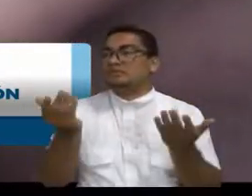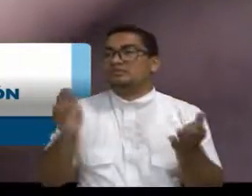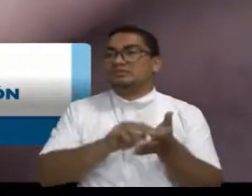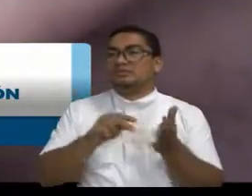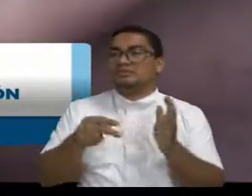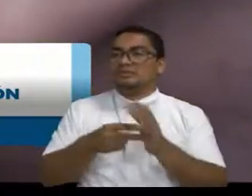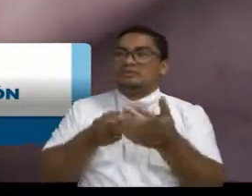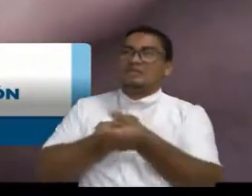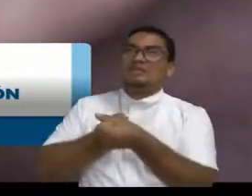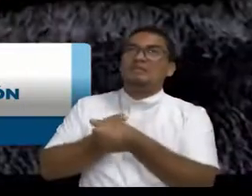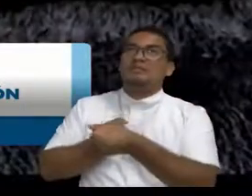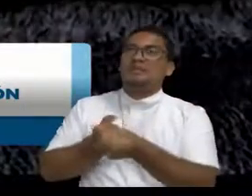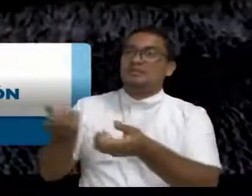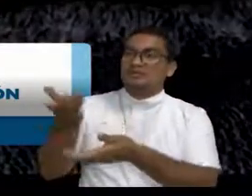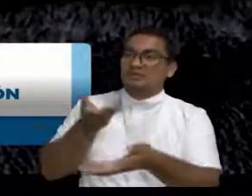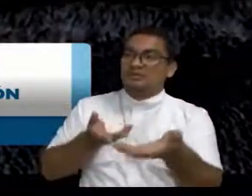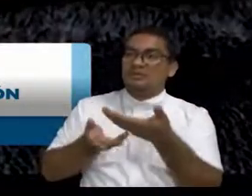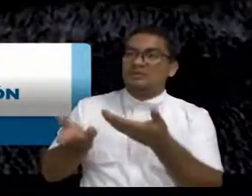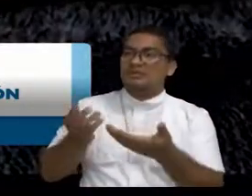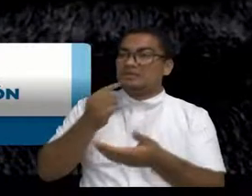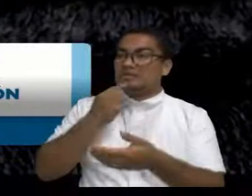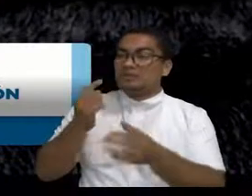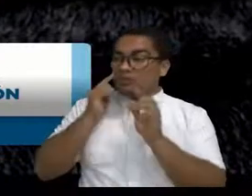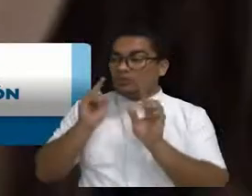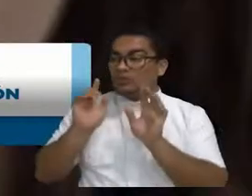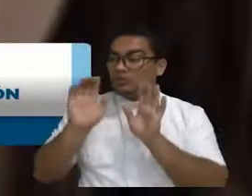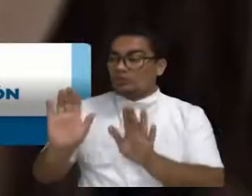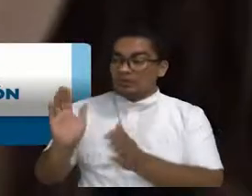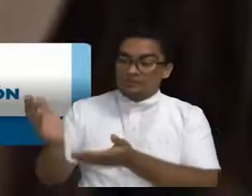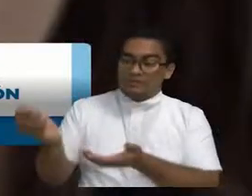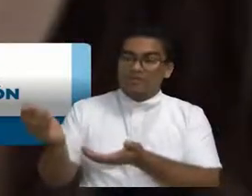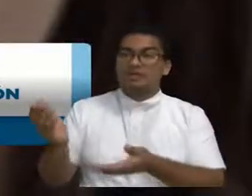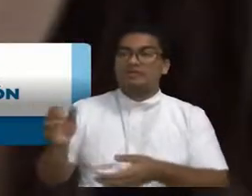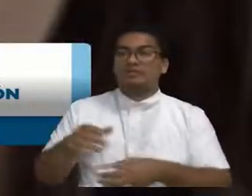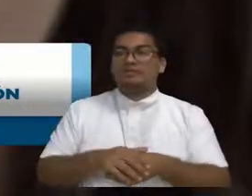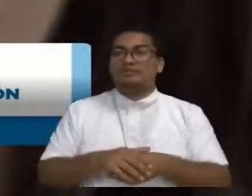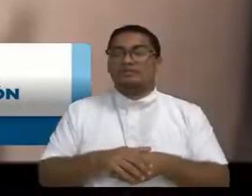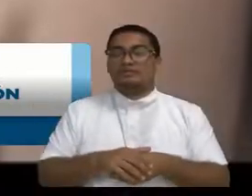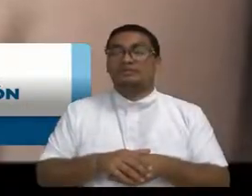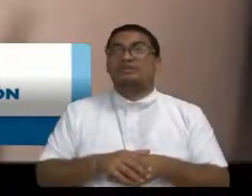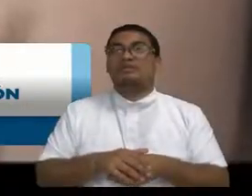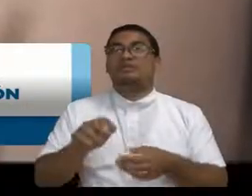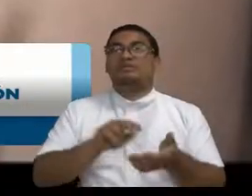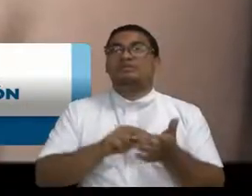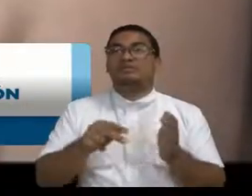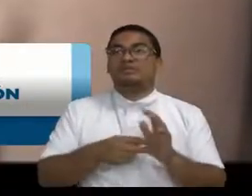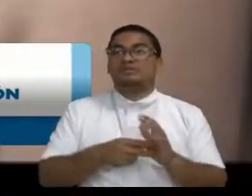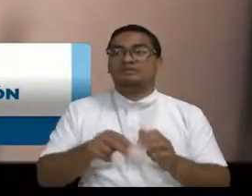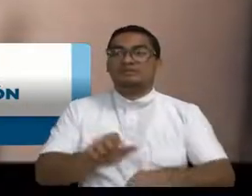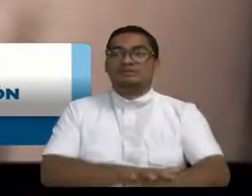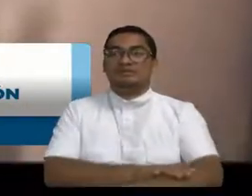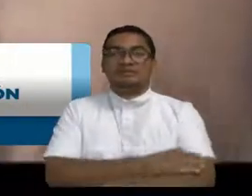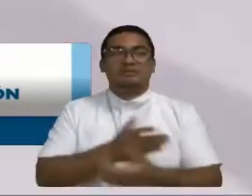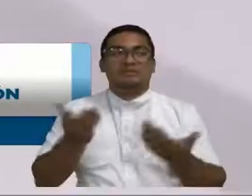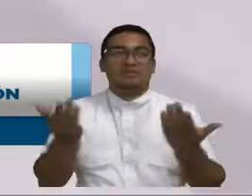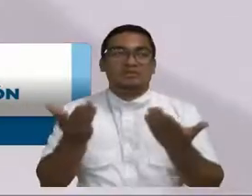apoyo con la crianza, ¿verdad? El apoyo con la crianza del nuevo bebé. entre más ella se sienta